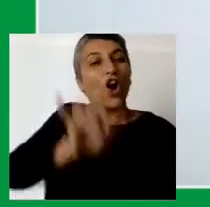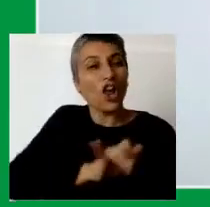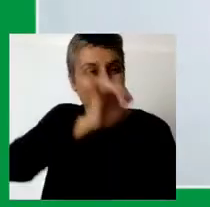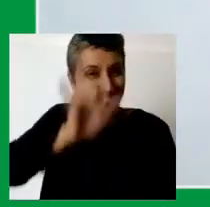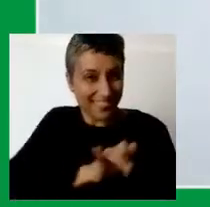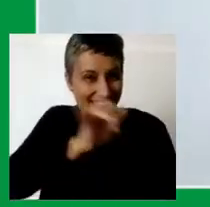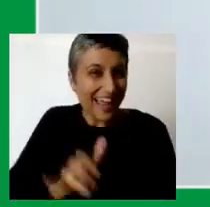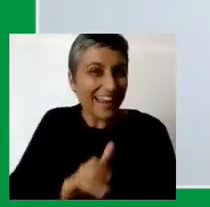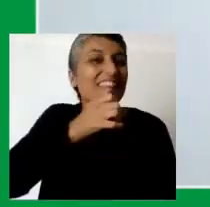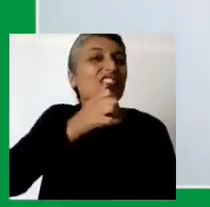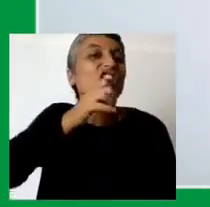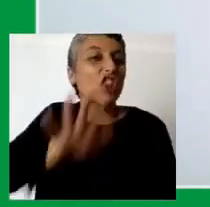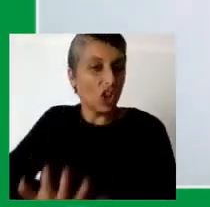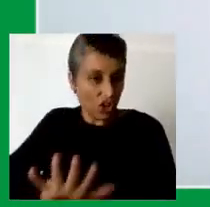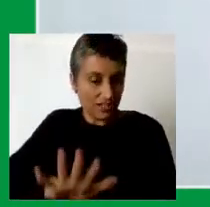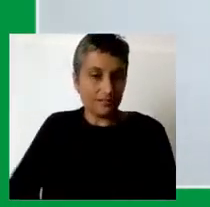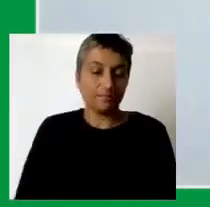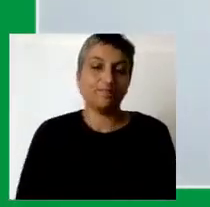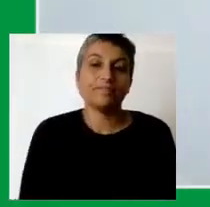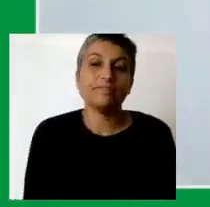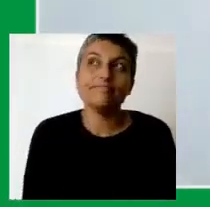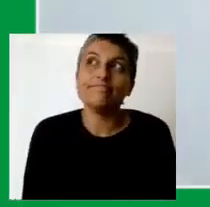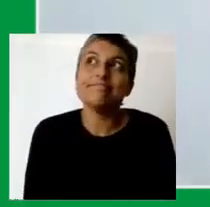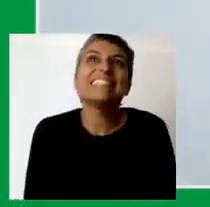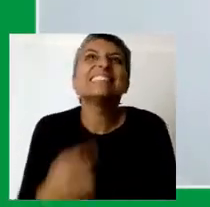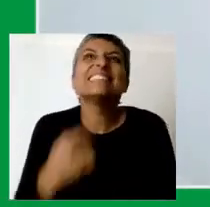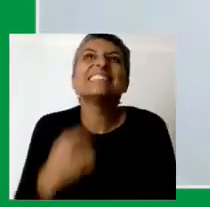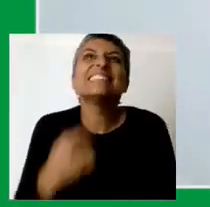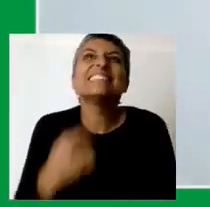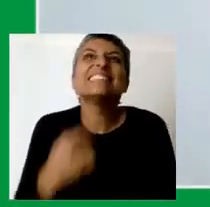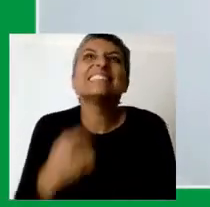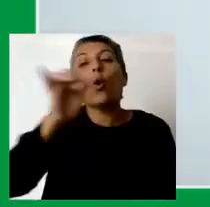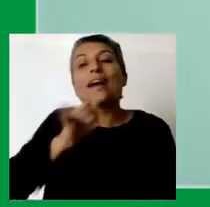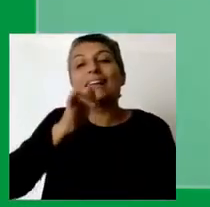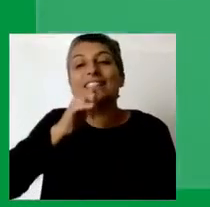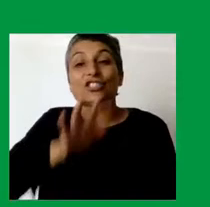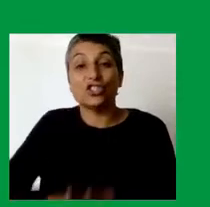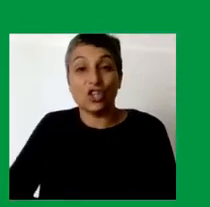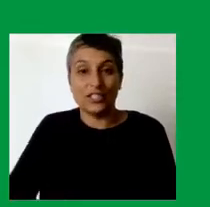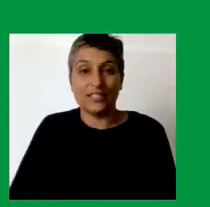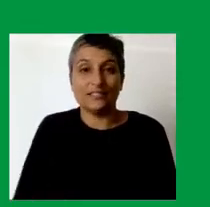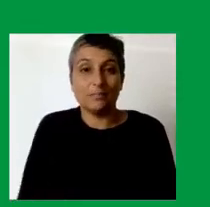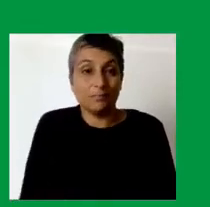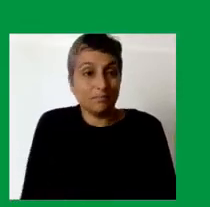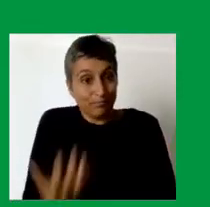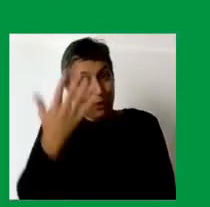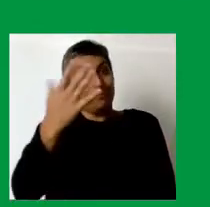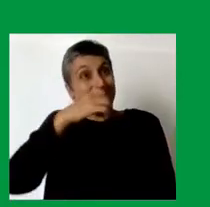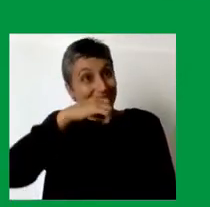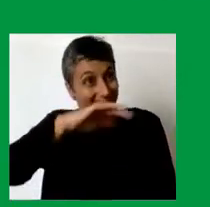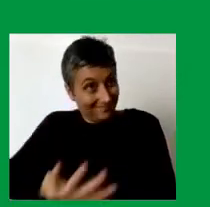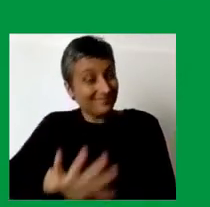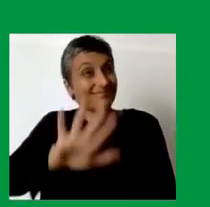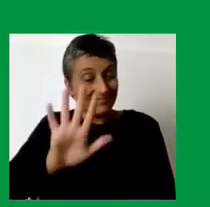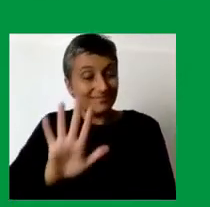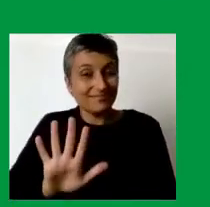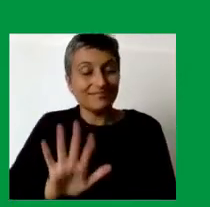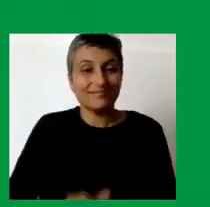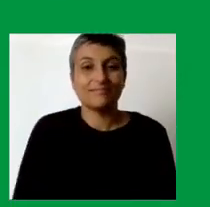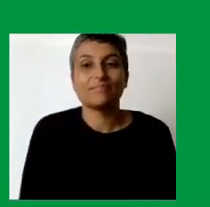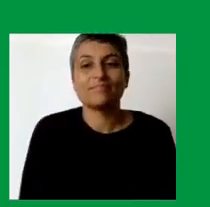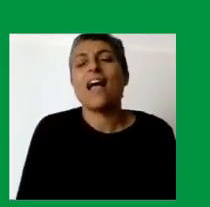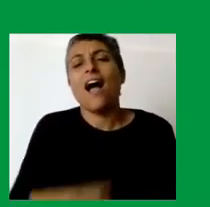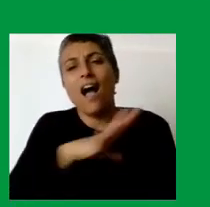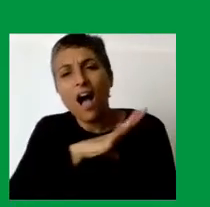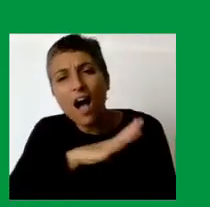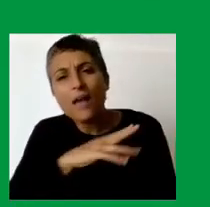De contar historias, ¿sí? Nos sirven para contar historias. Narrar historias propias, como decía yo. Bueno, hay